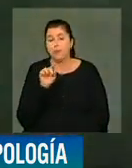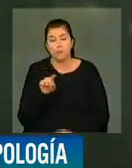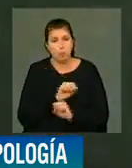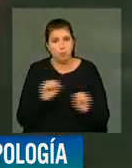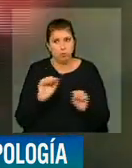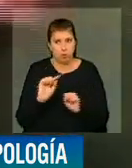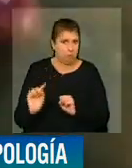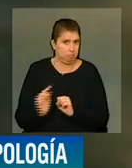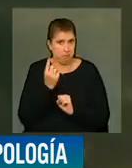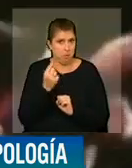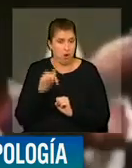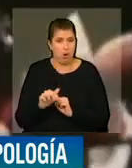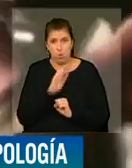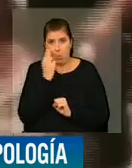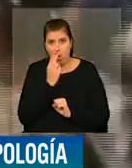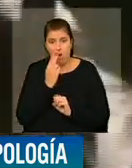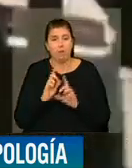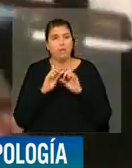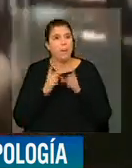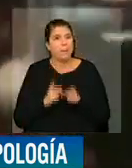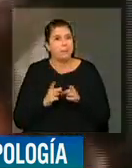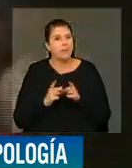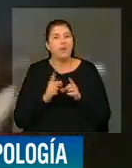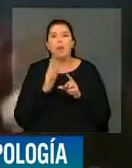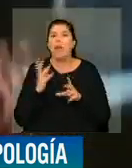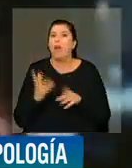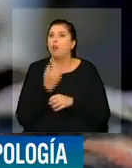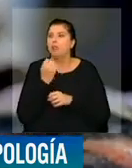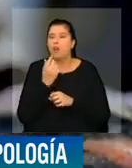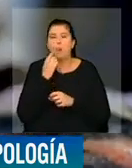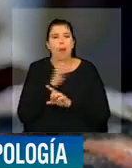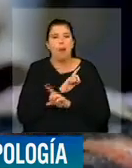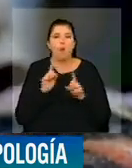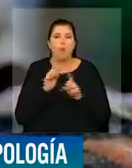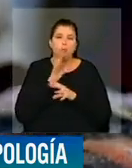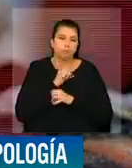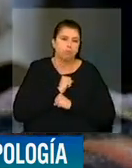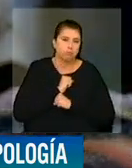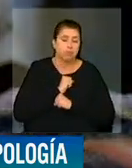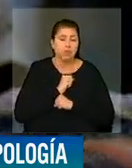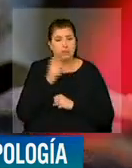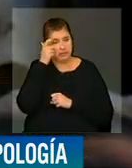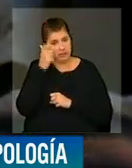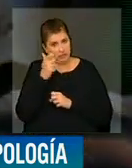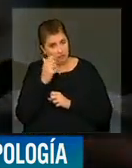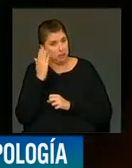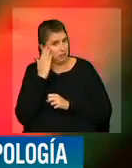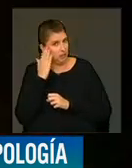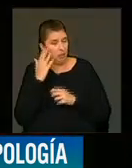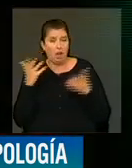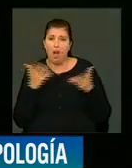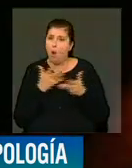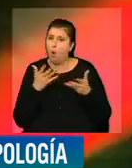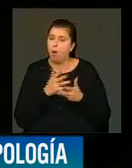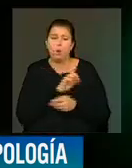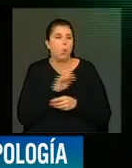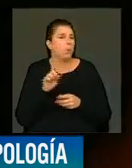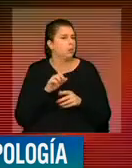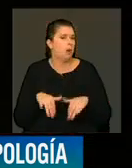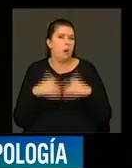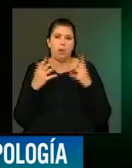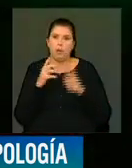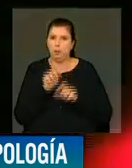a la que también le encontraron propiedades antidepresivas. Aunque la ciencia ya sabe que, por ahora, la psicodelia no es para cualquier persona. Todos